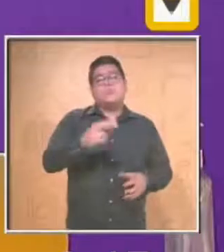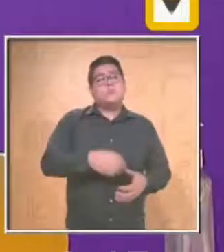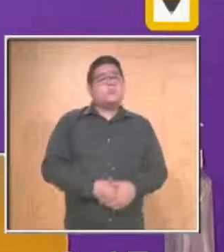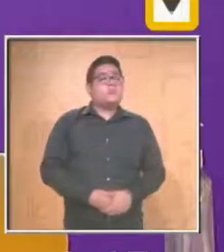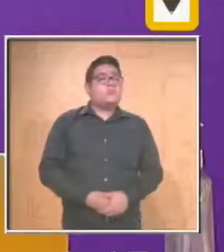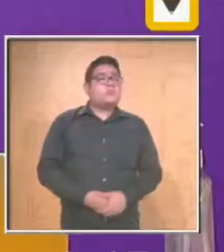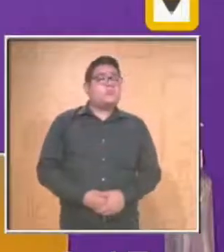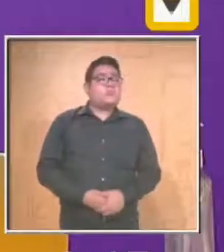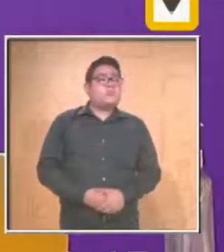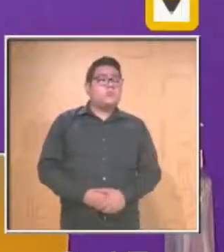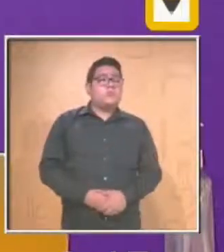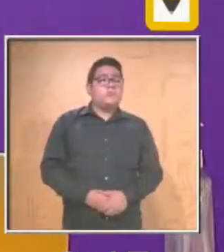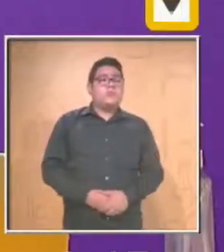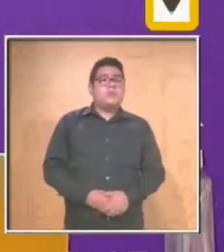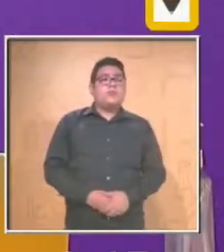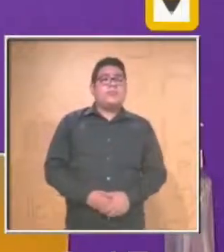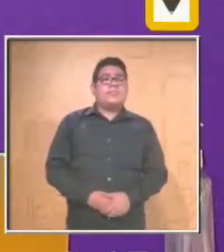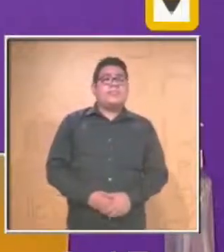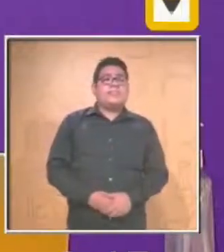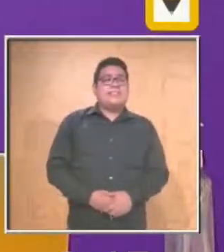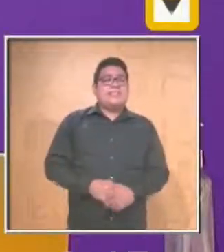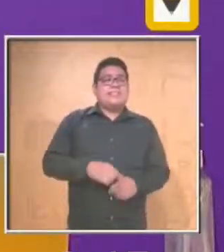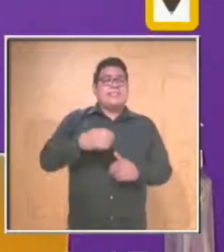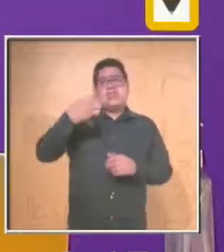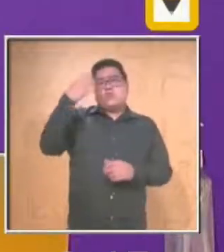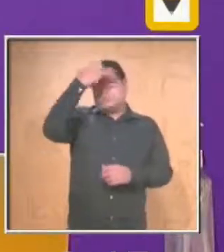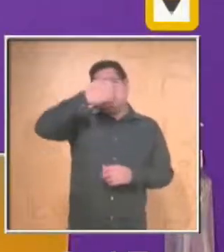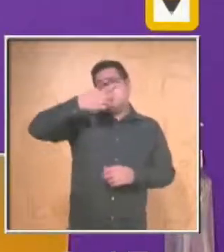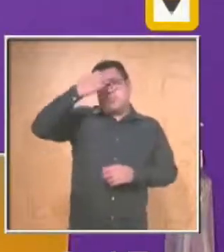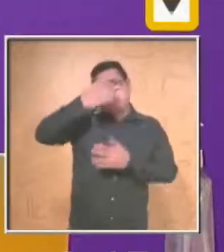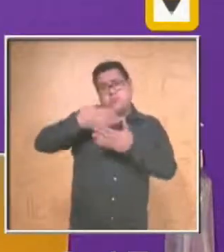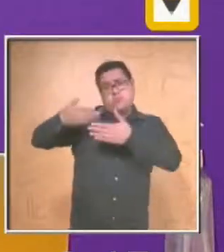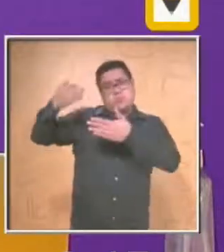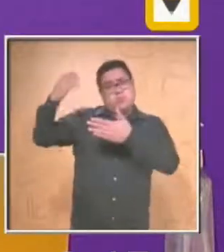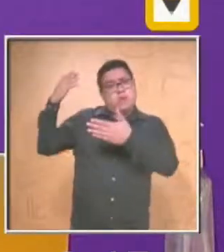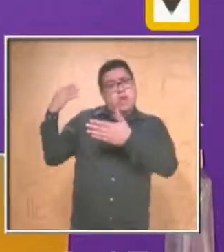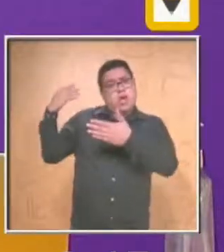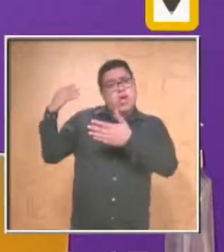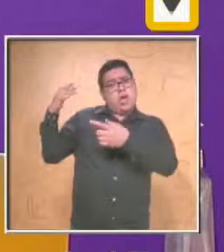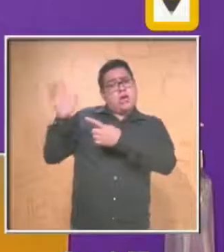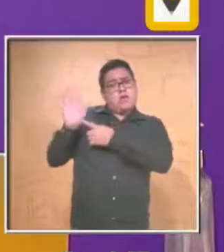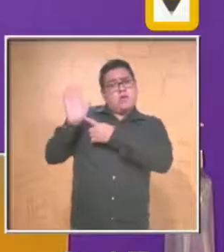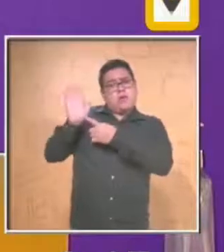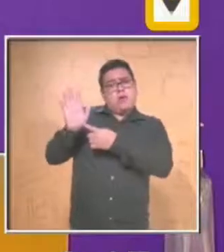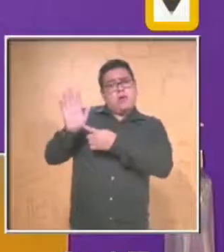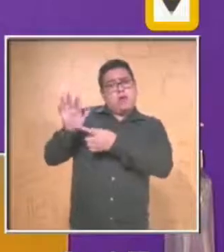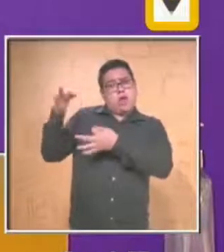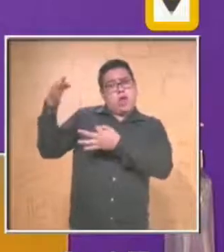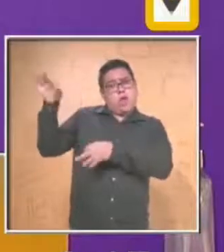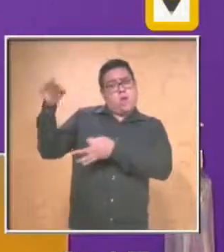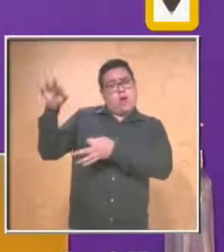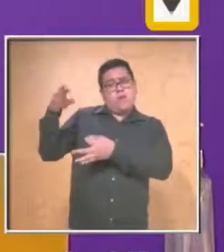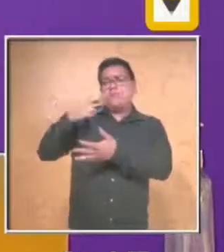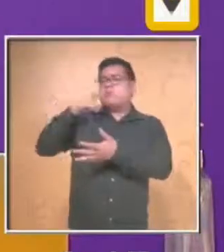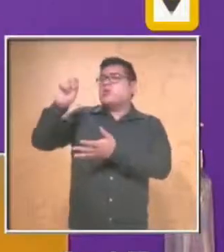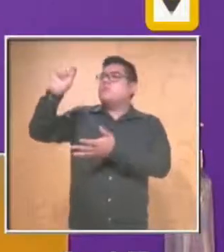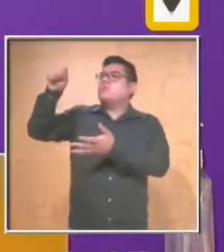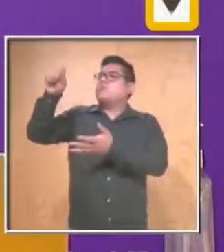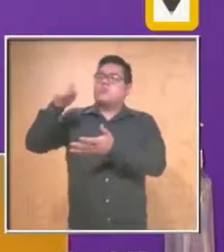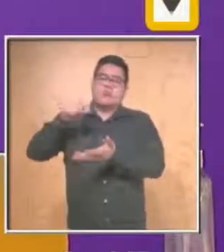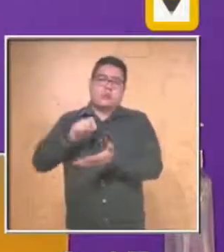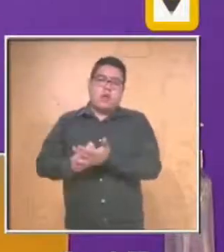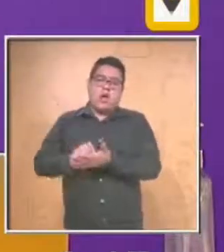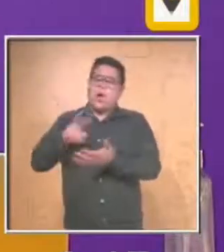Te decía que en exámenes anteriores aparecía una hoja de respuestas para poder contestar y llenar un alveolo